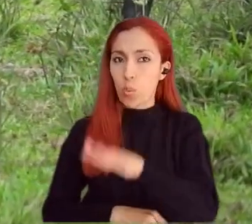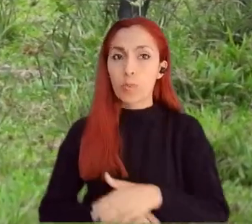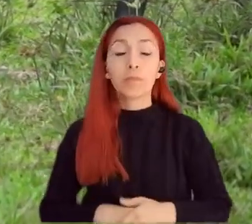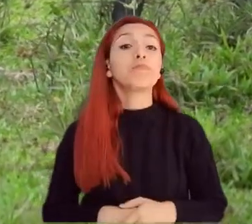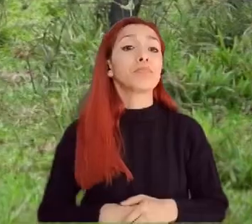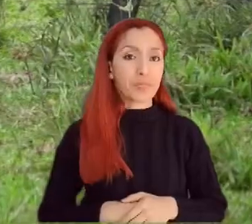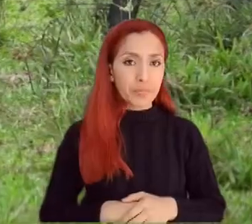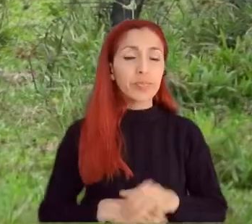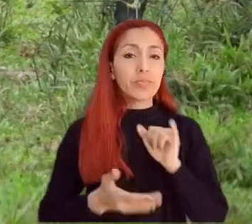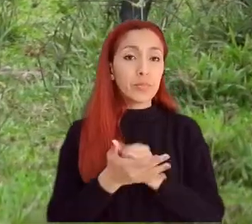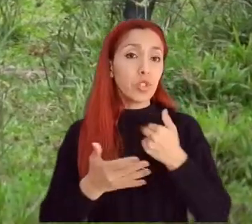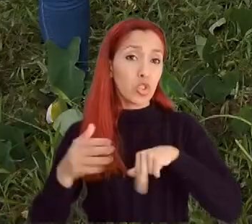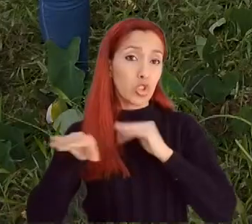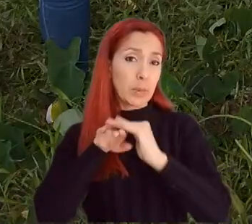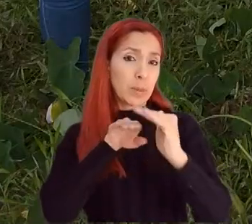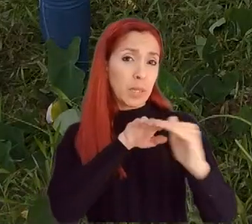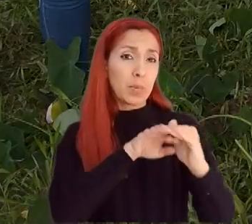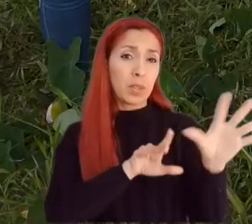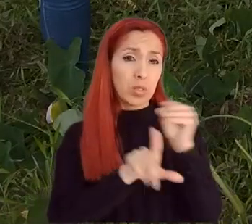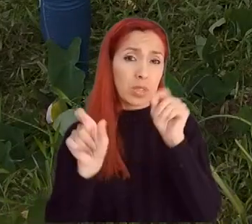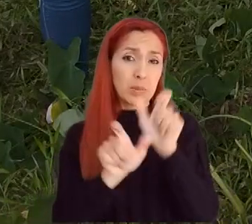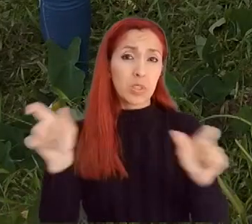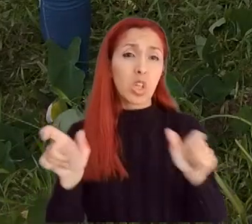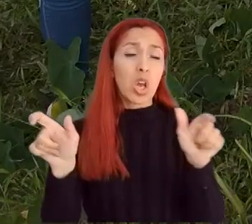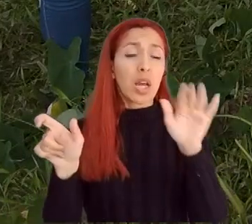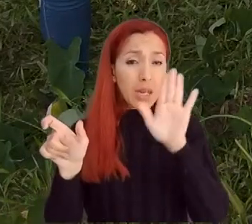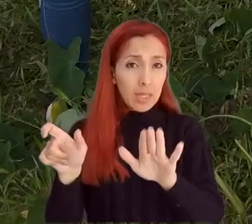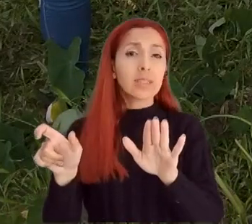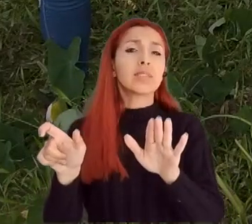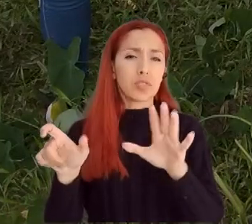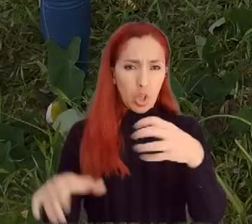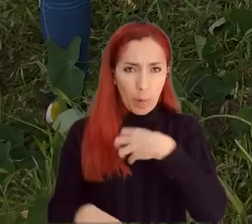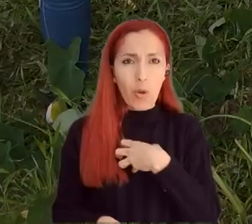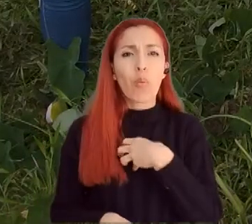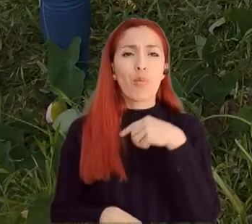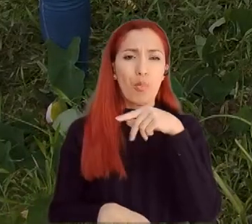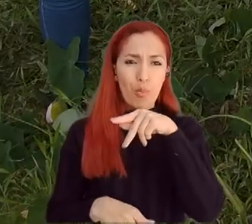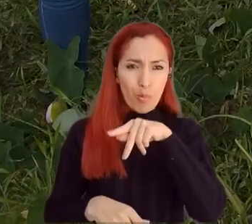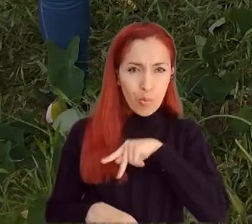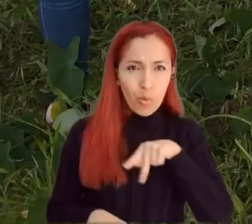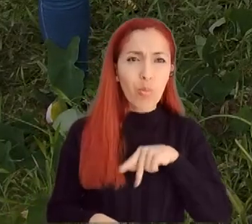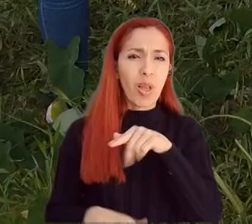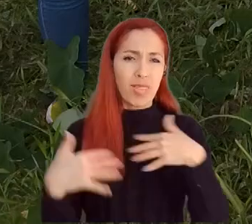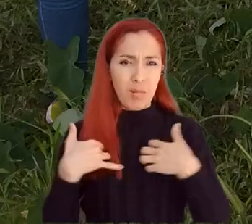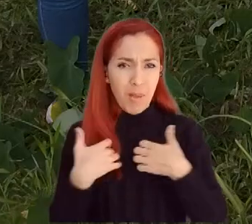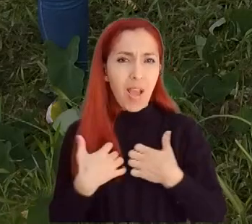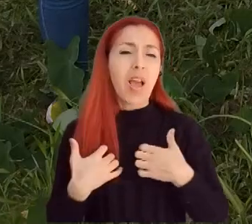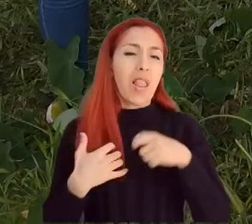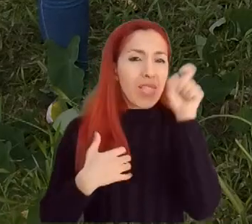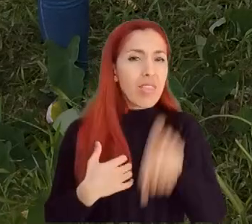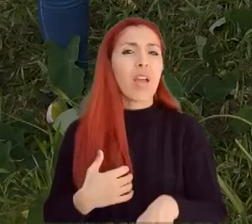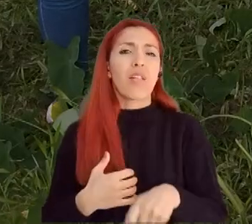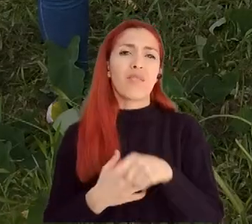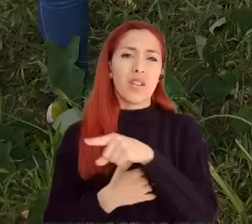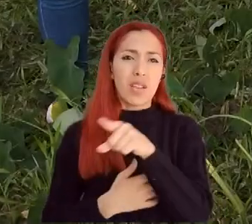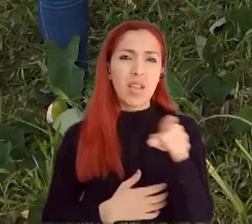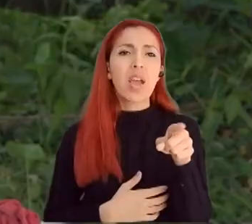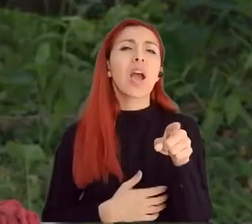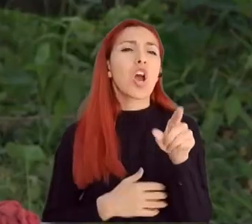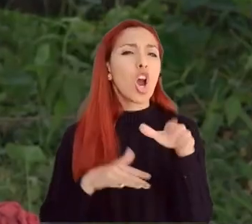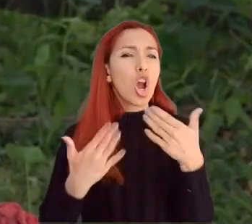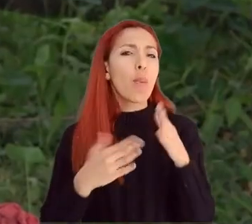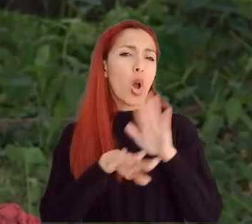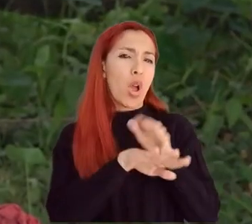Es allí pues donde extendemos la invitación a todos los productores y propietarios de animales, donde puedan realizar